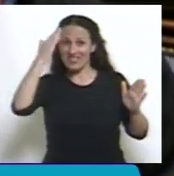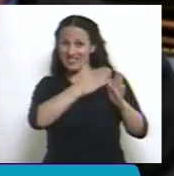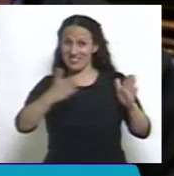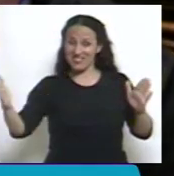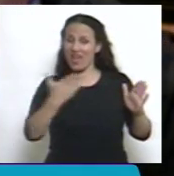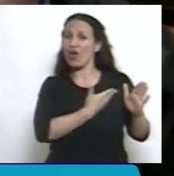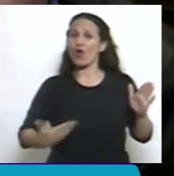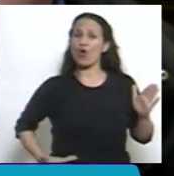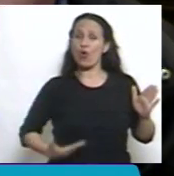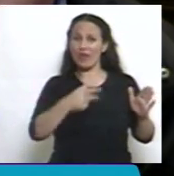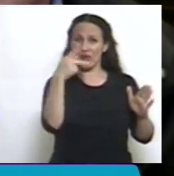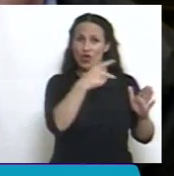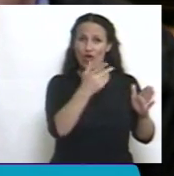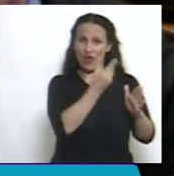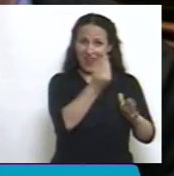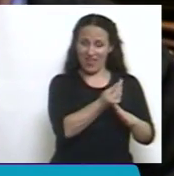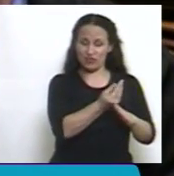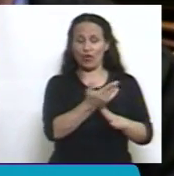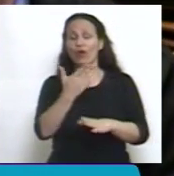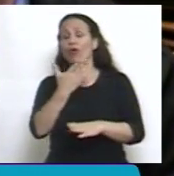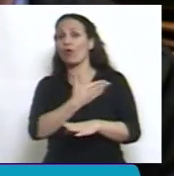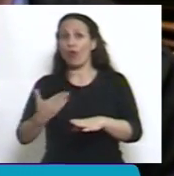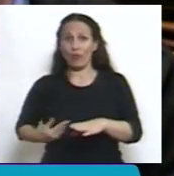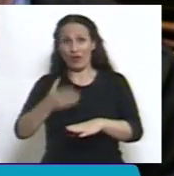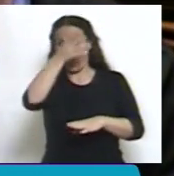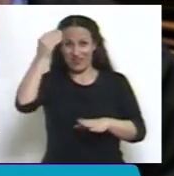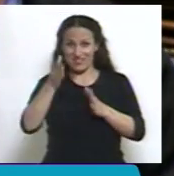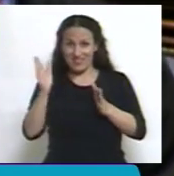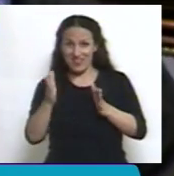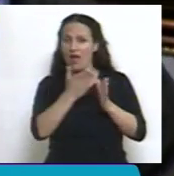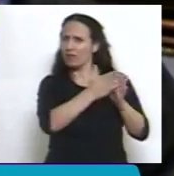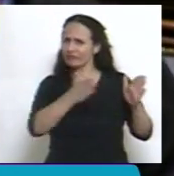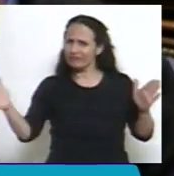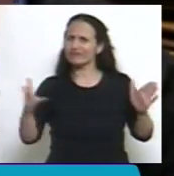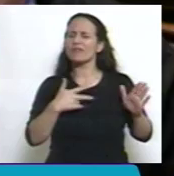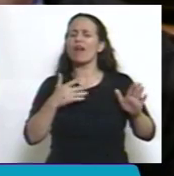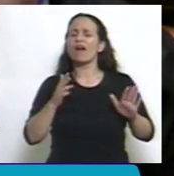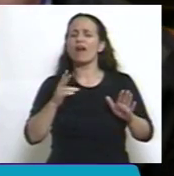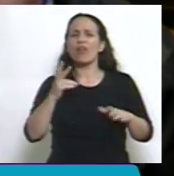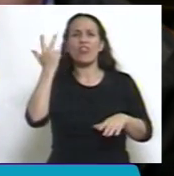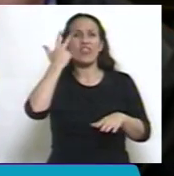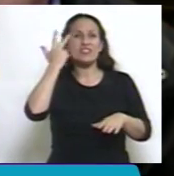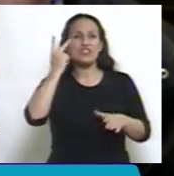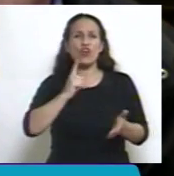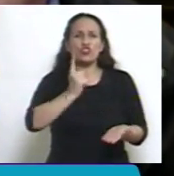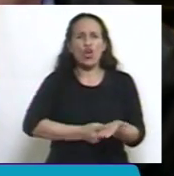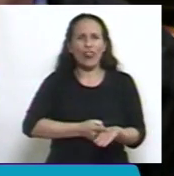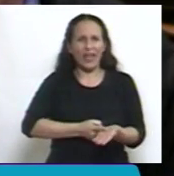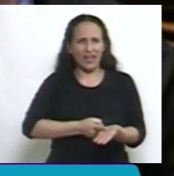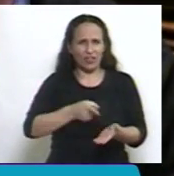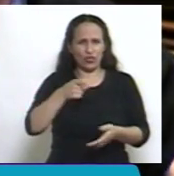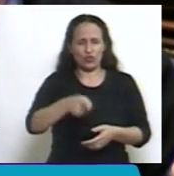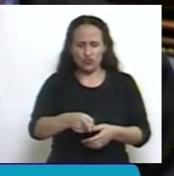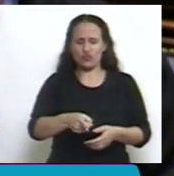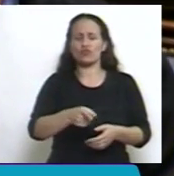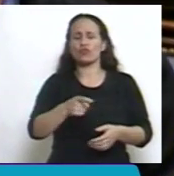de Néstor Kirchner y Cristina Fernández de Kirchner, se dictaron por lo menos 18 decretos de necesidad y urgencia